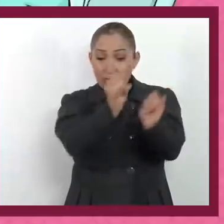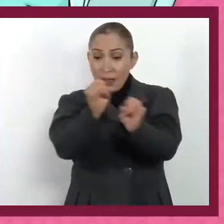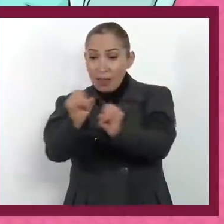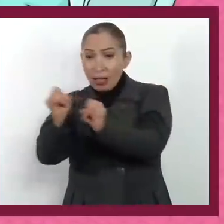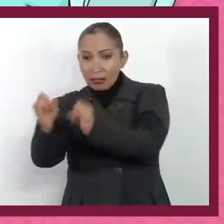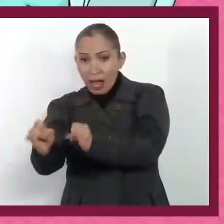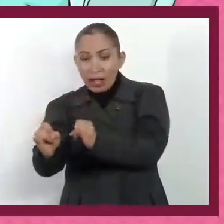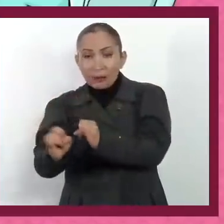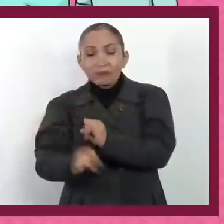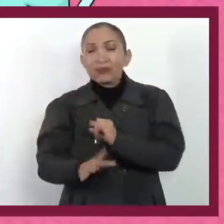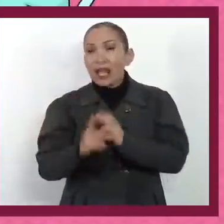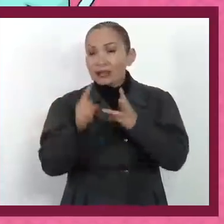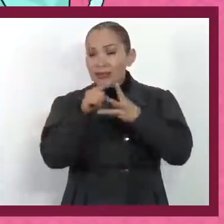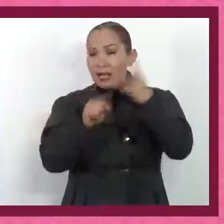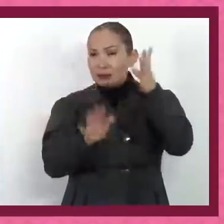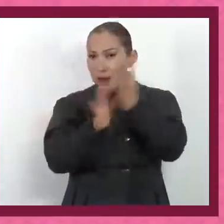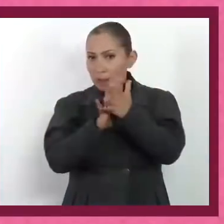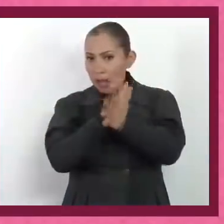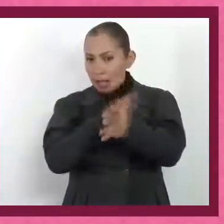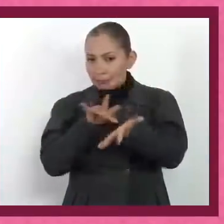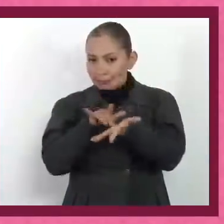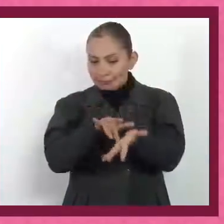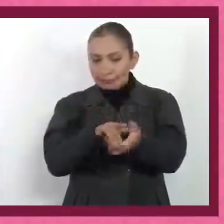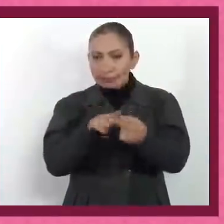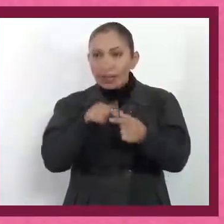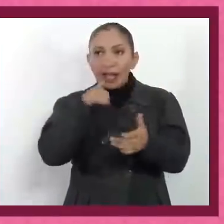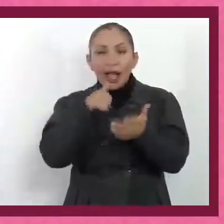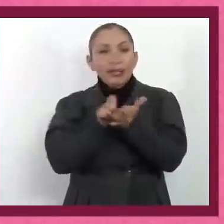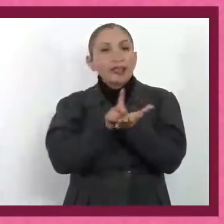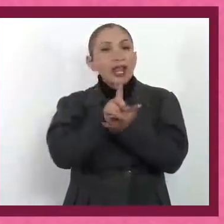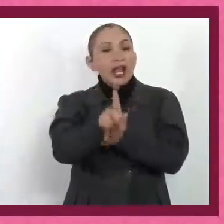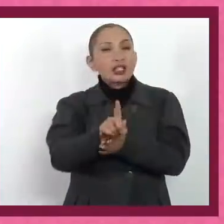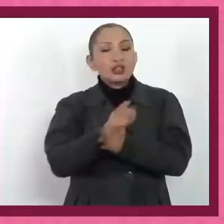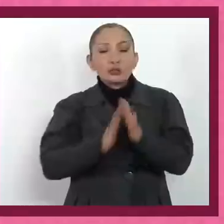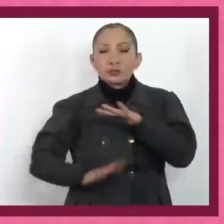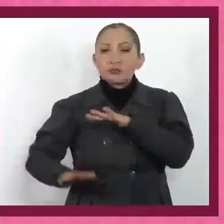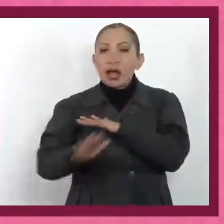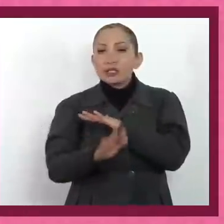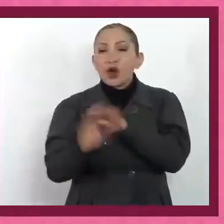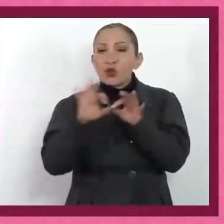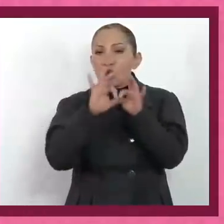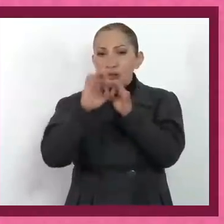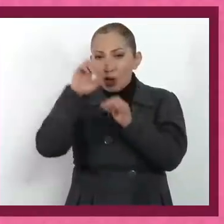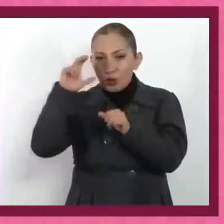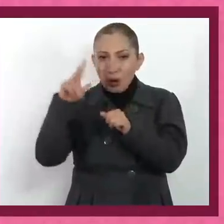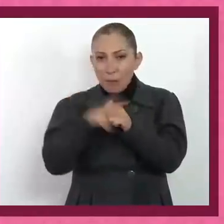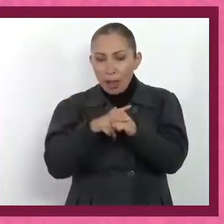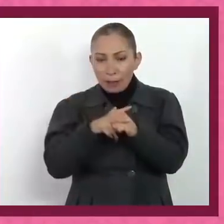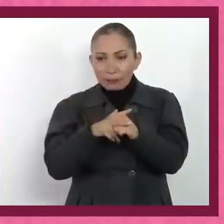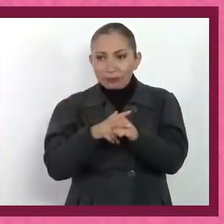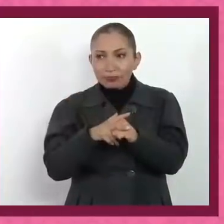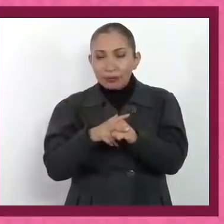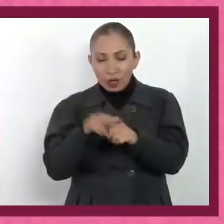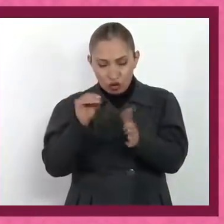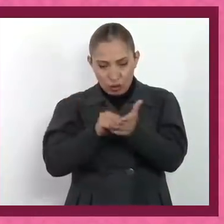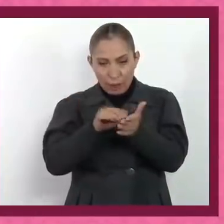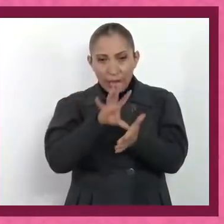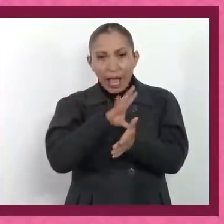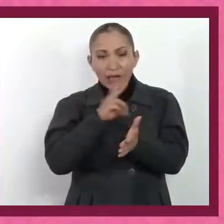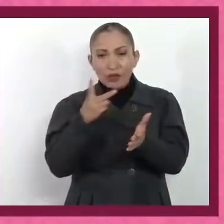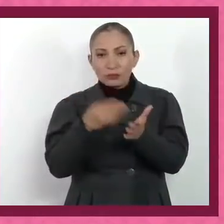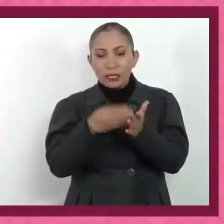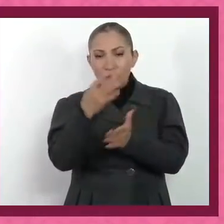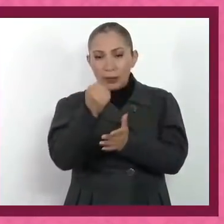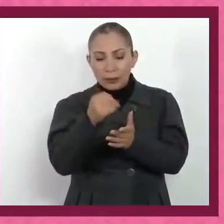se sustentan en 3 documentos. La Carta de los Derechos Fundamentales de la Unión Europea, vigente en